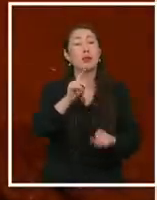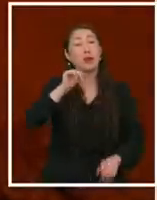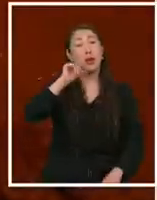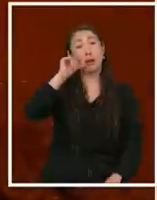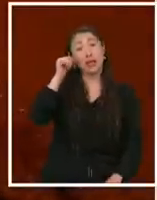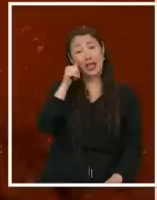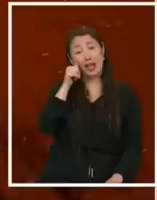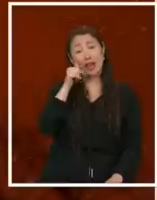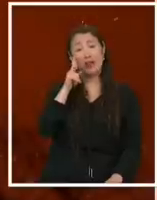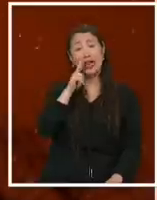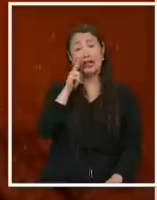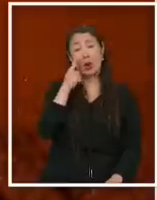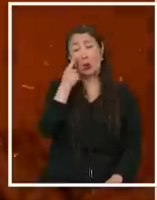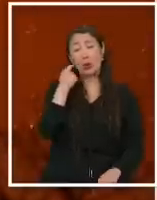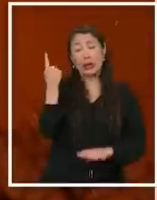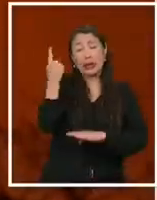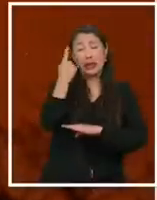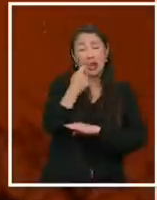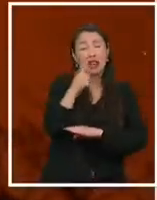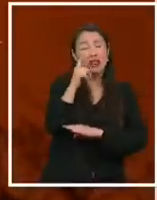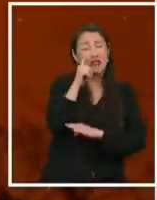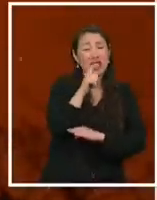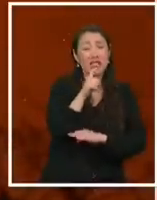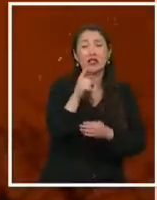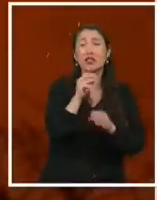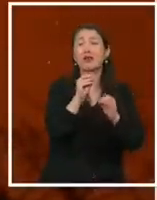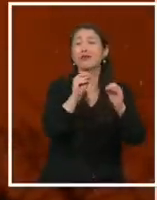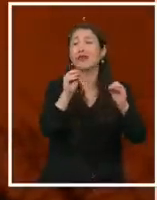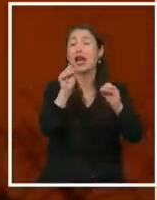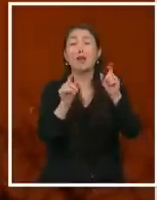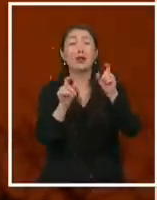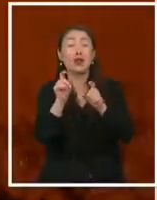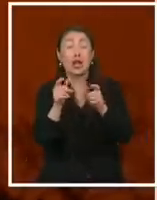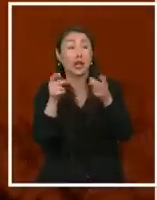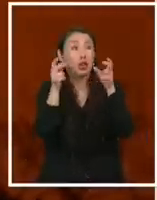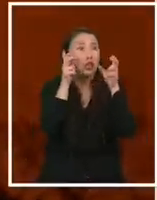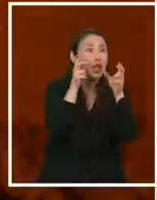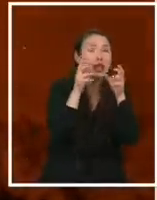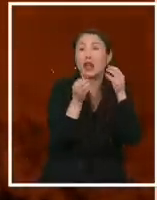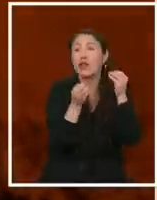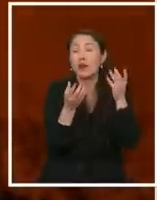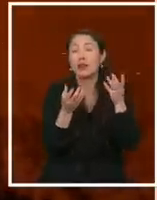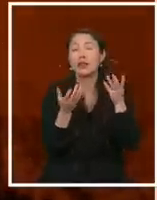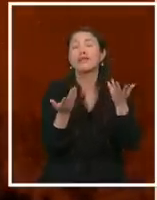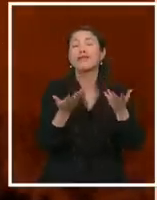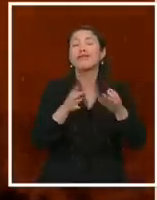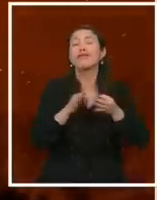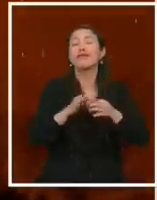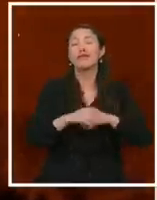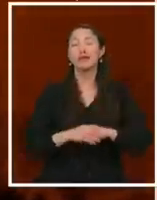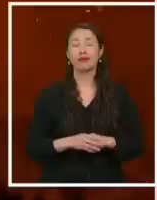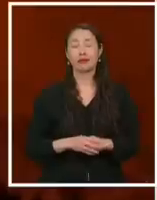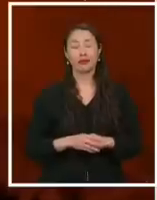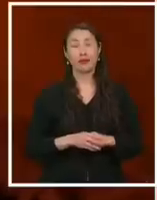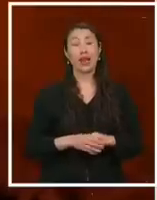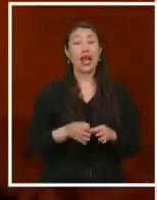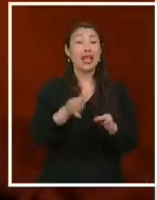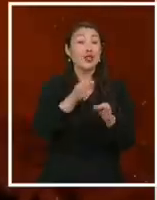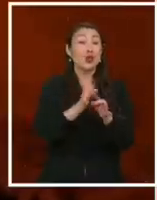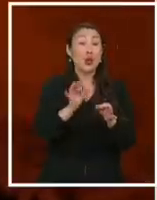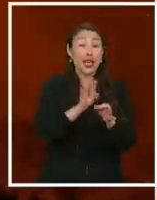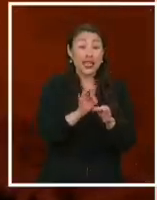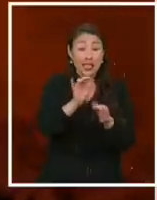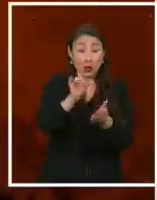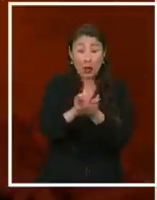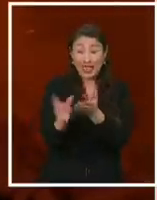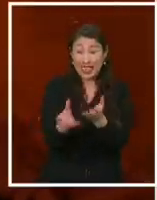difícil. Sí. ¿Qué le podría decir a las personas que también están muy atentas a lo que podría ocurrir? Mire, con su vida? Bueno, la recomendación en la zona del